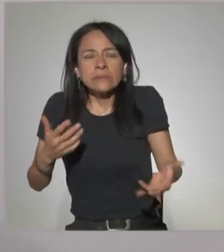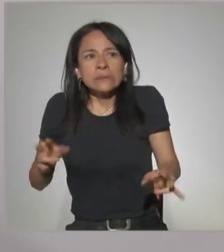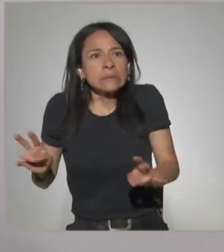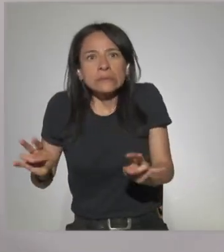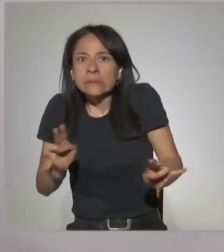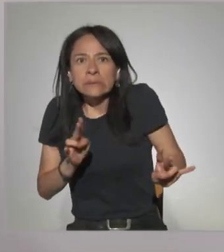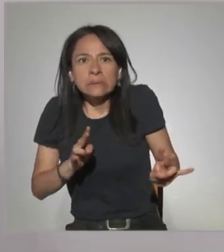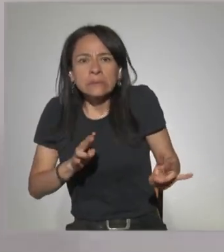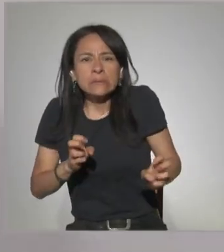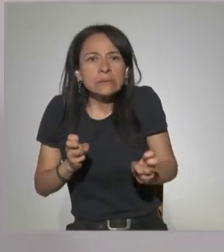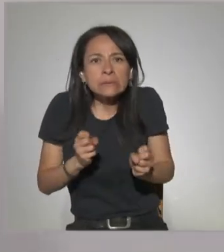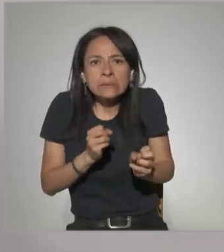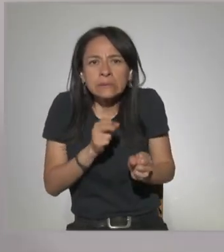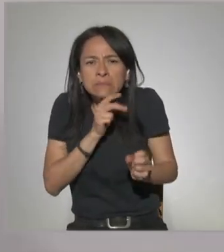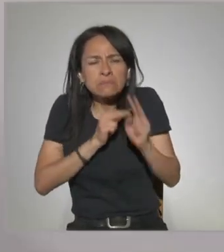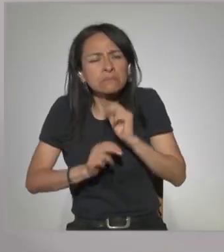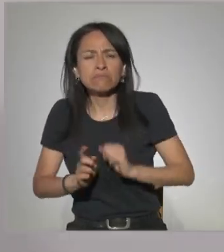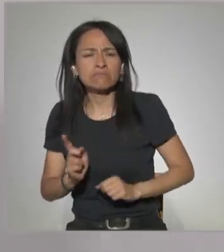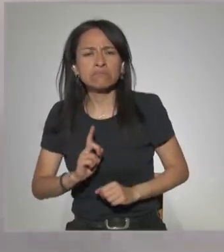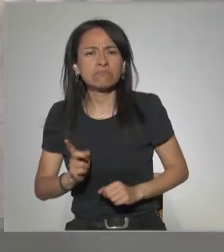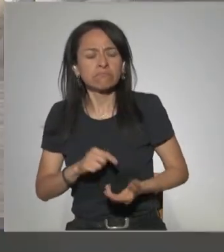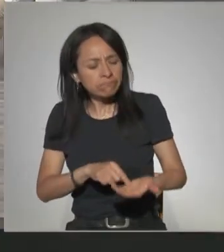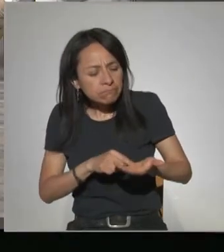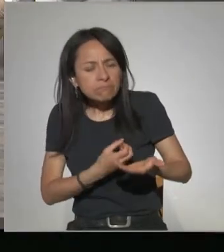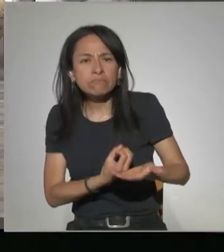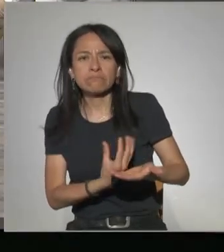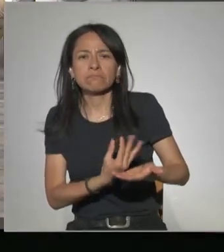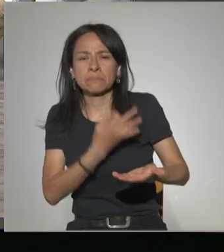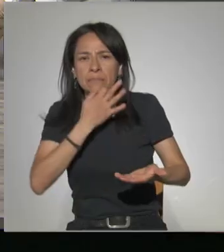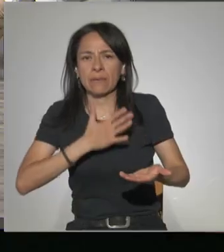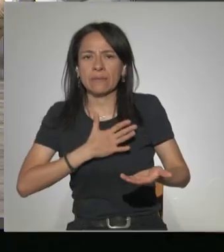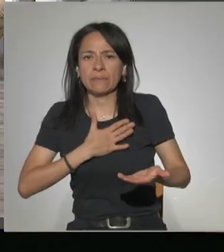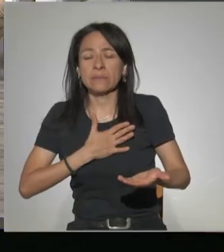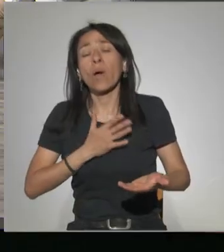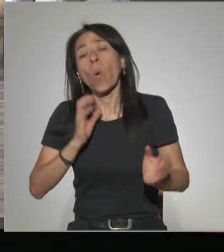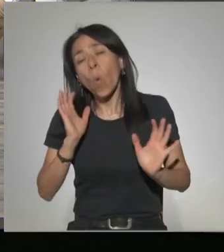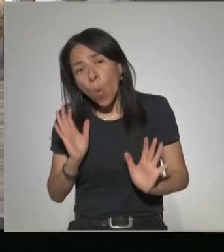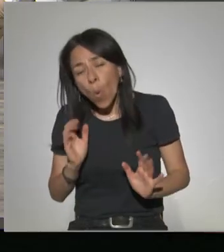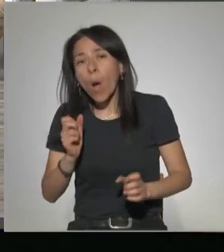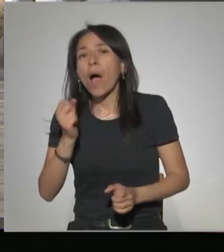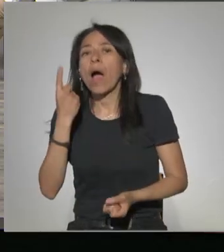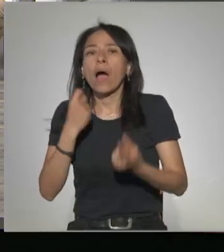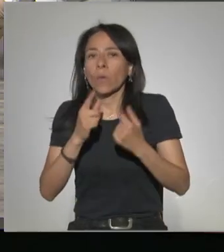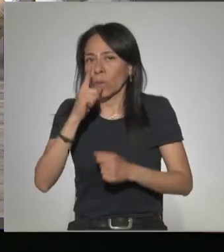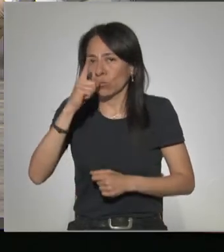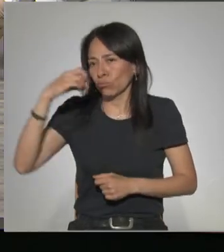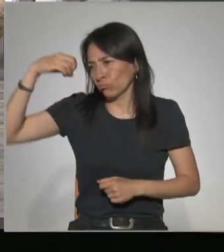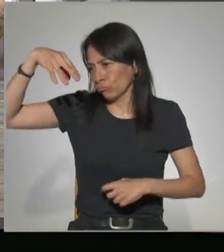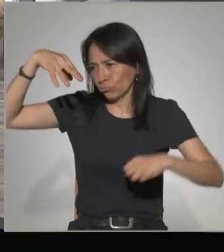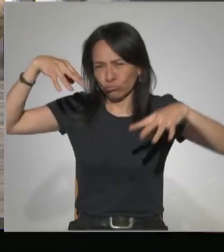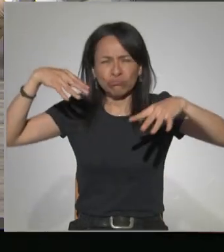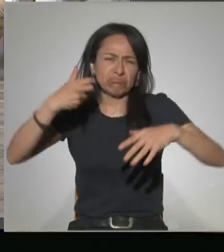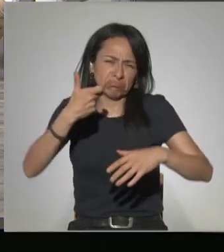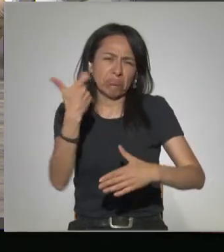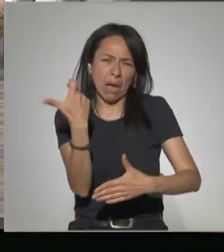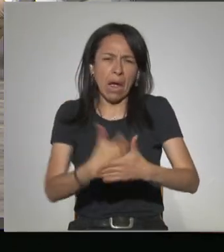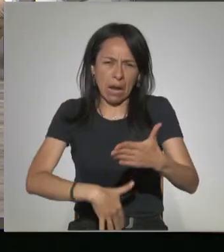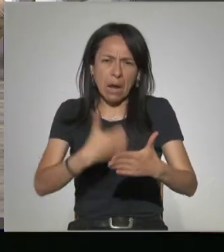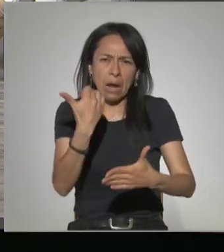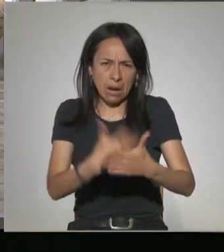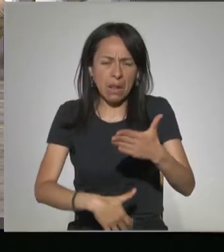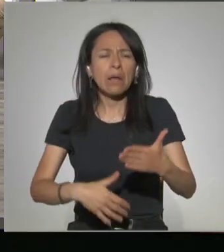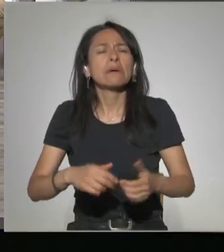natural. Y hay unas lamparitas que no son, son de bajo costo, que se